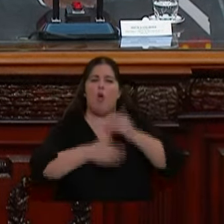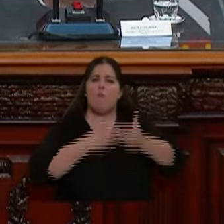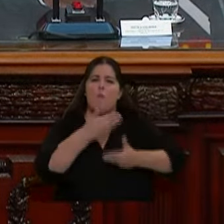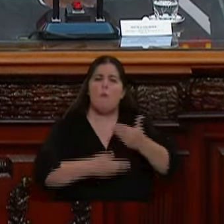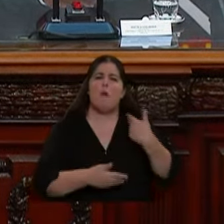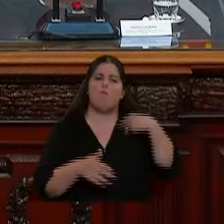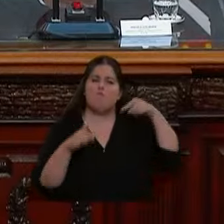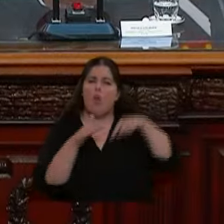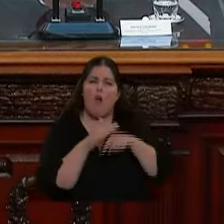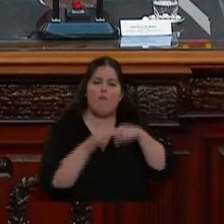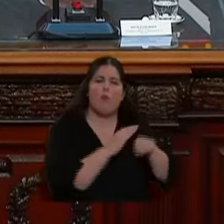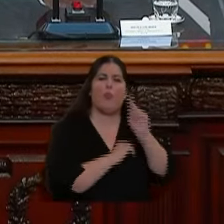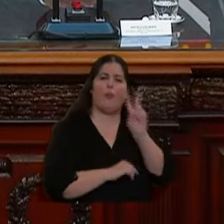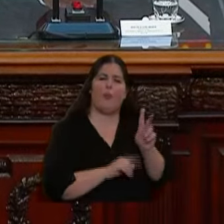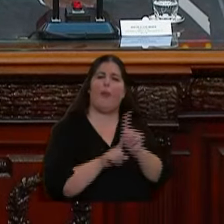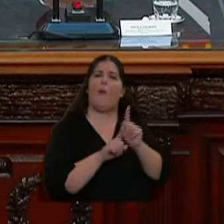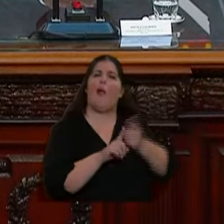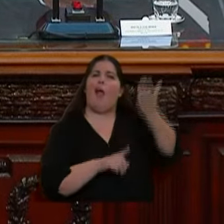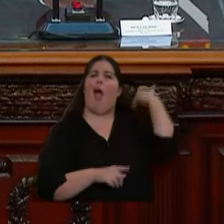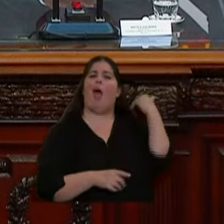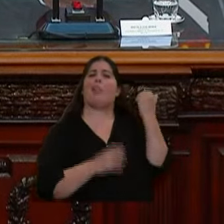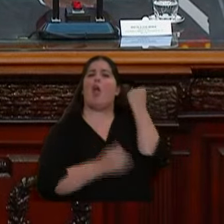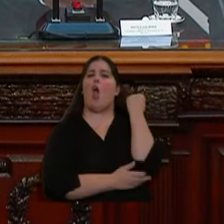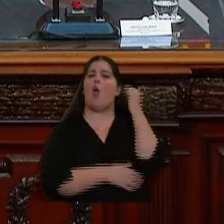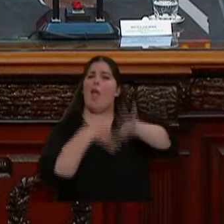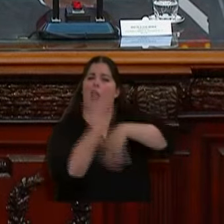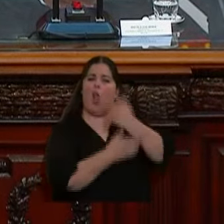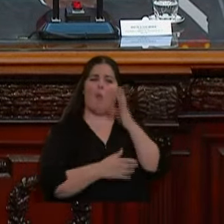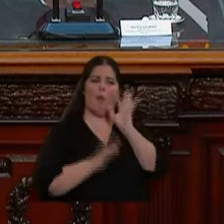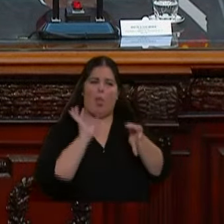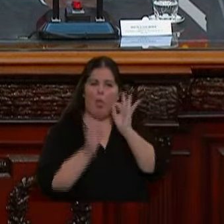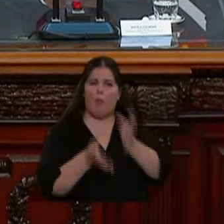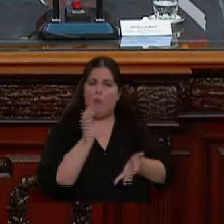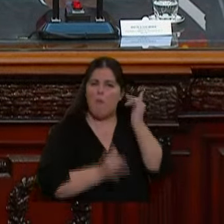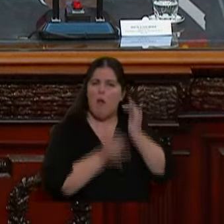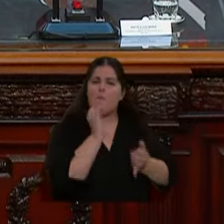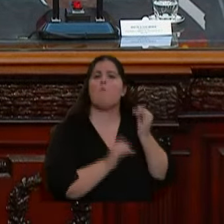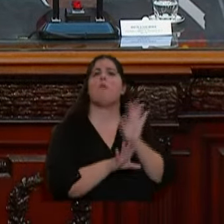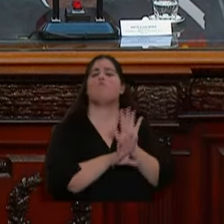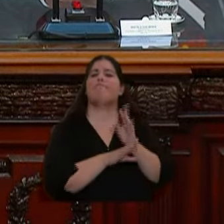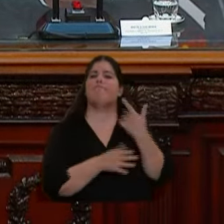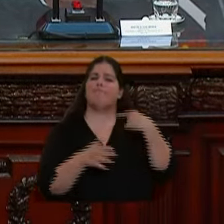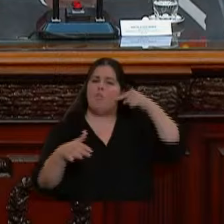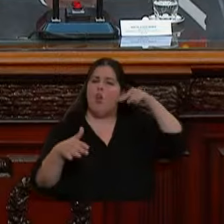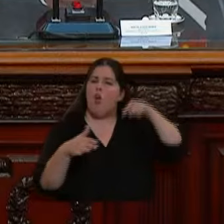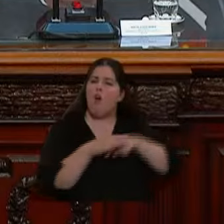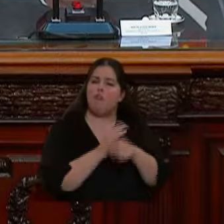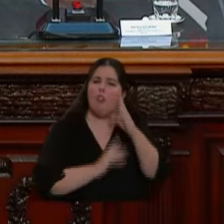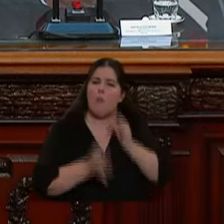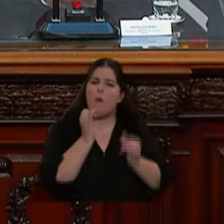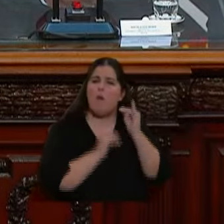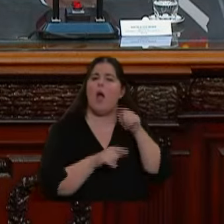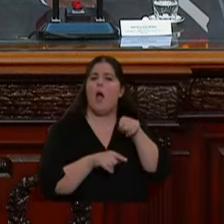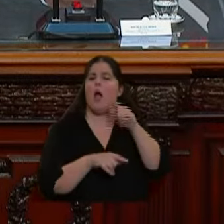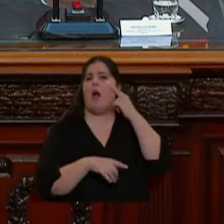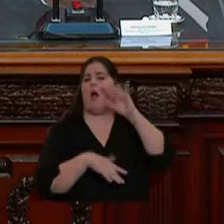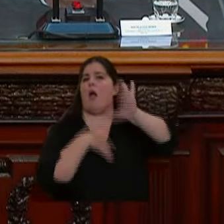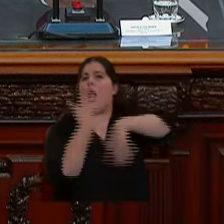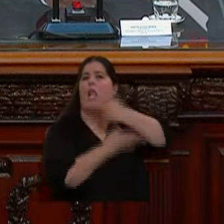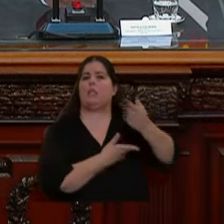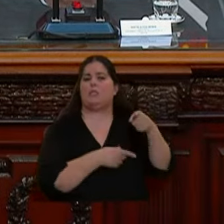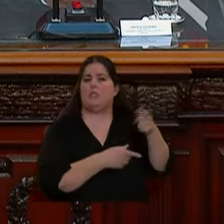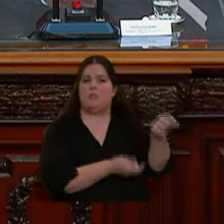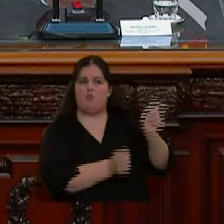materializando algunos síntomas rezagados del caos económico que nos dejaron, vamos conociendo mayor profundidad el tamaño de la crisis que